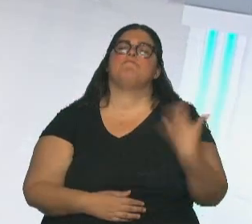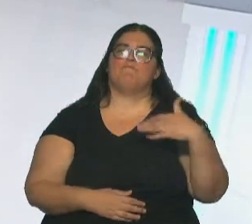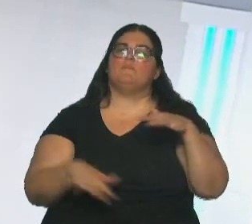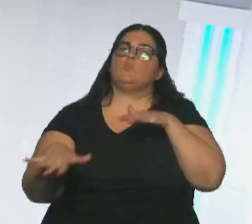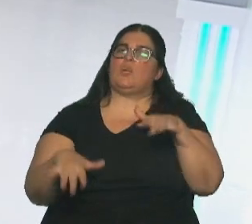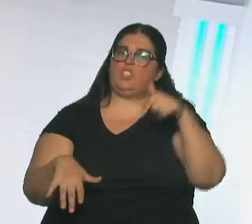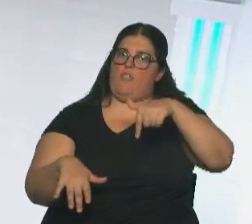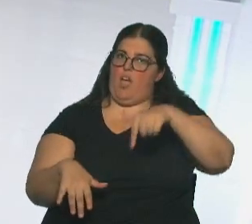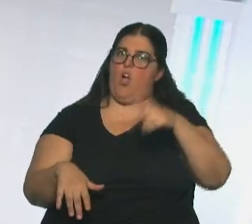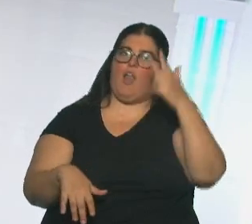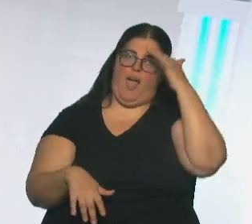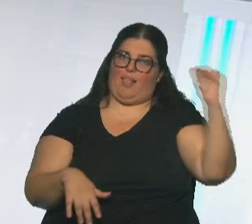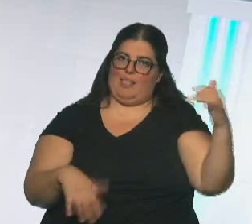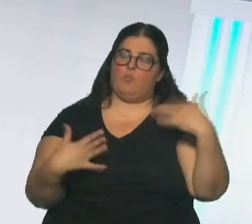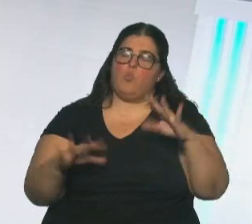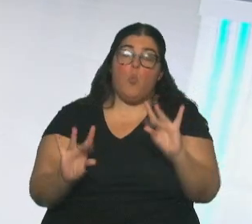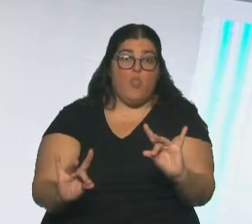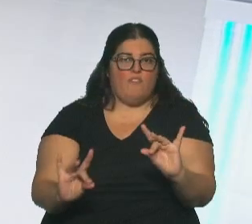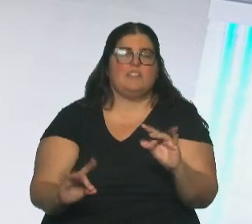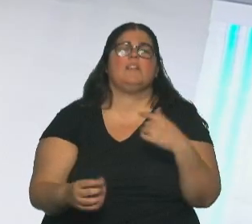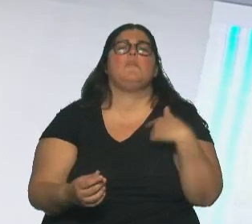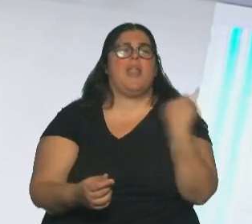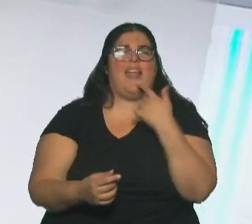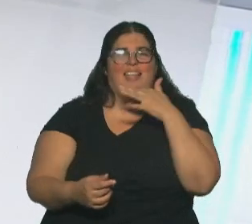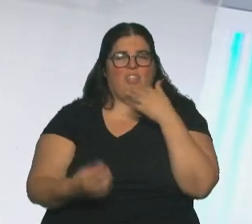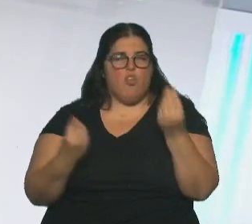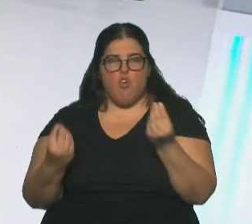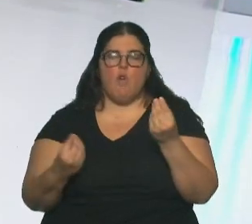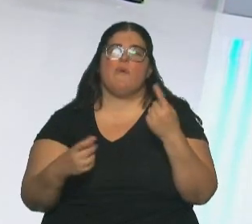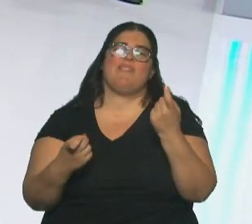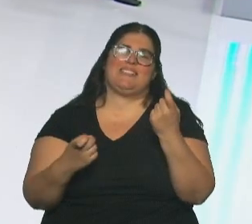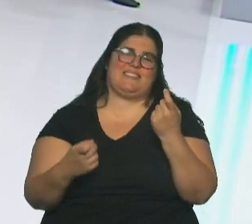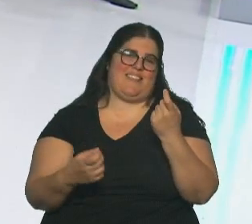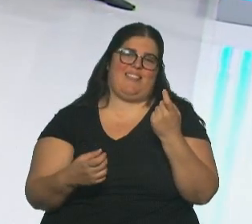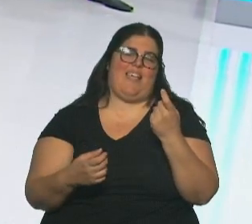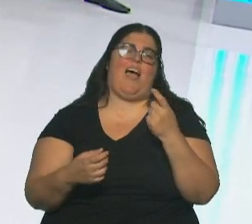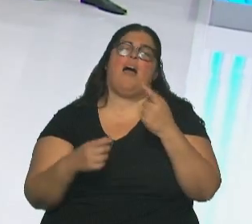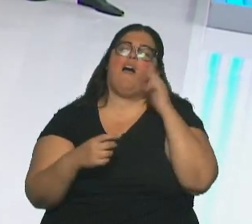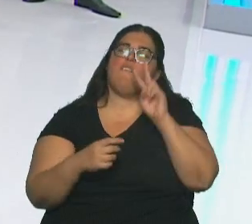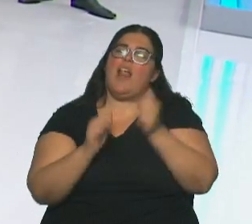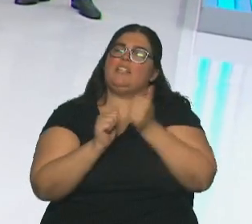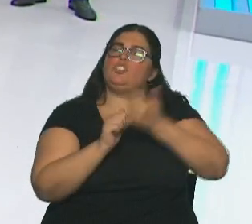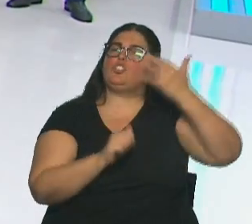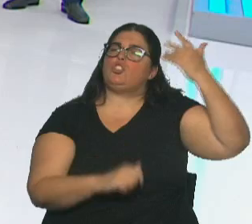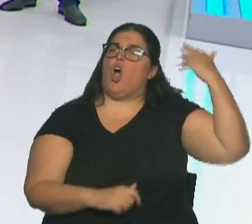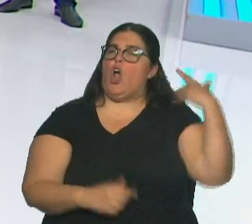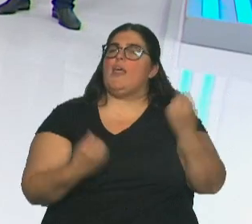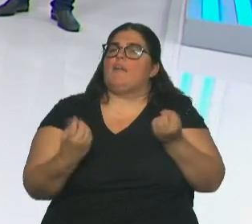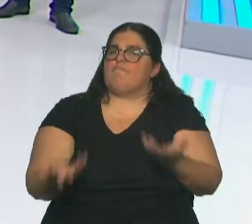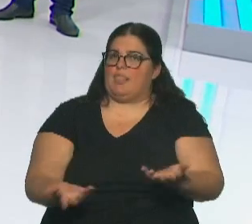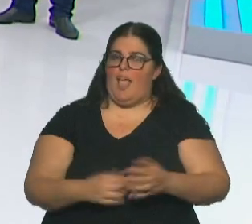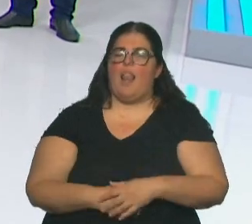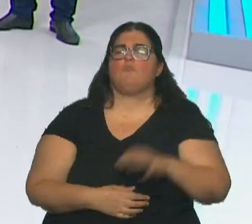Presente de Haití, pero para entender este duro presente también hace falta que vayamos a la historia, con años